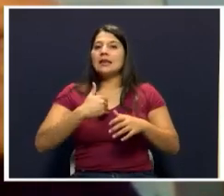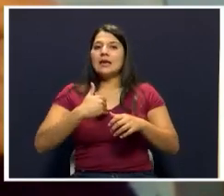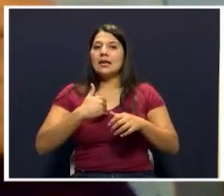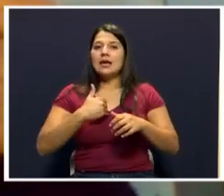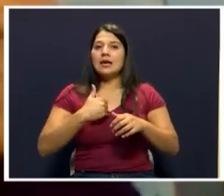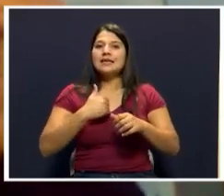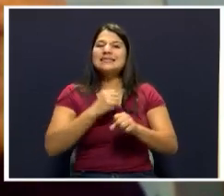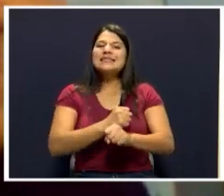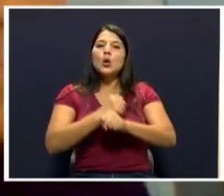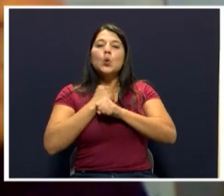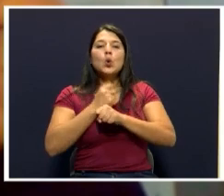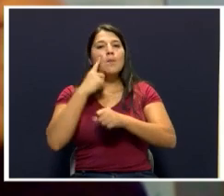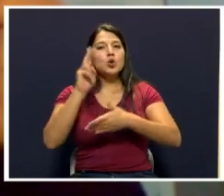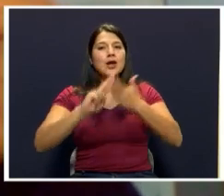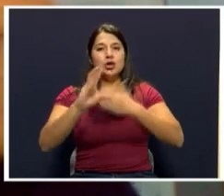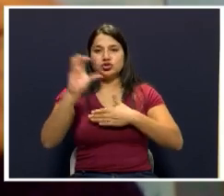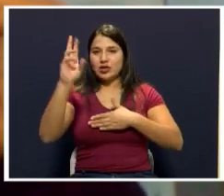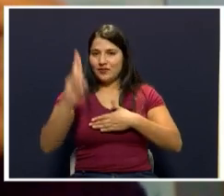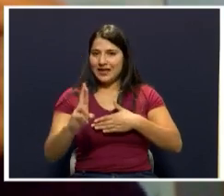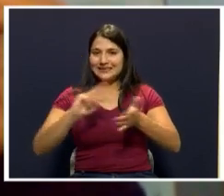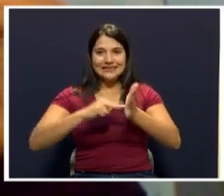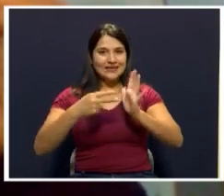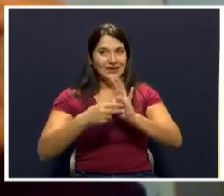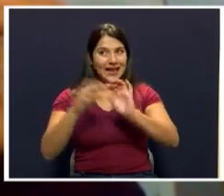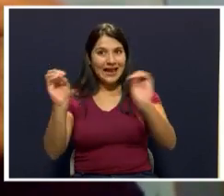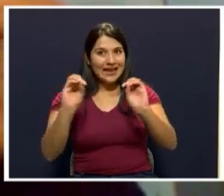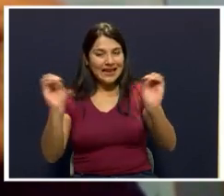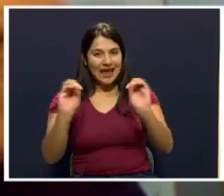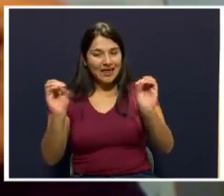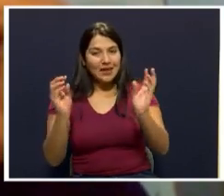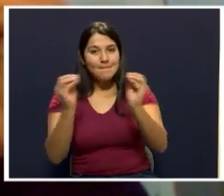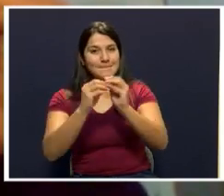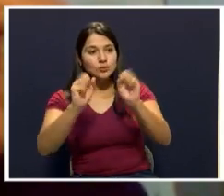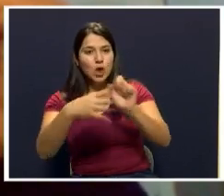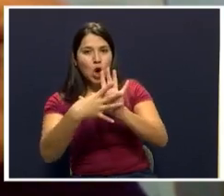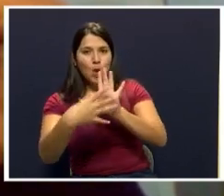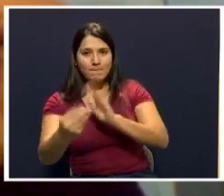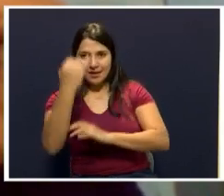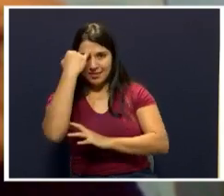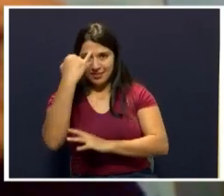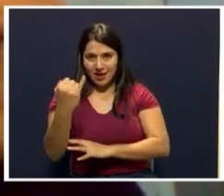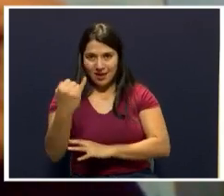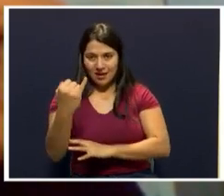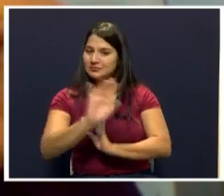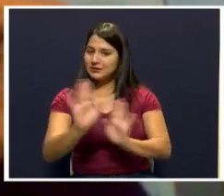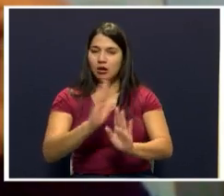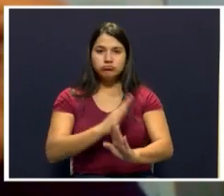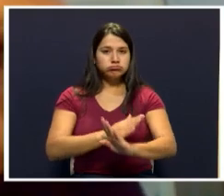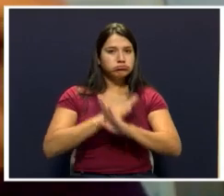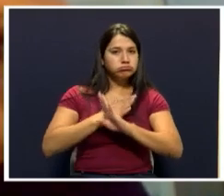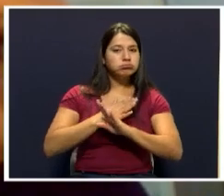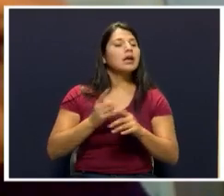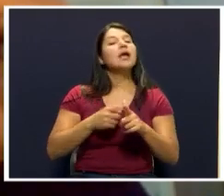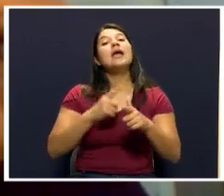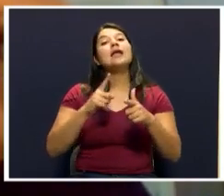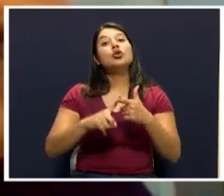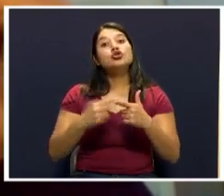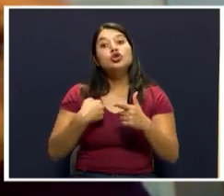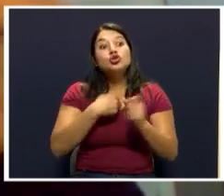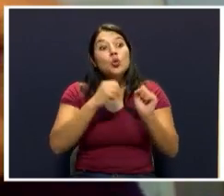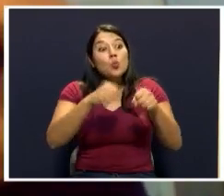tecnológica importante. Y en este momento, precisamente, estaríamos en capacidad de aprovechar todo ese